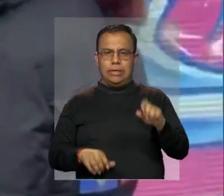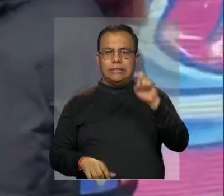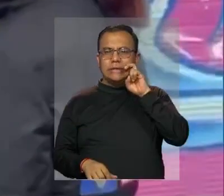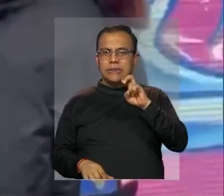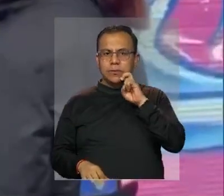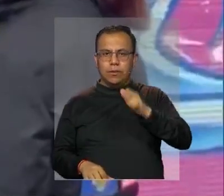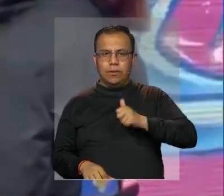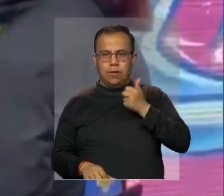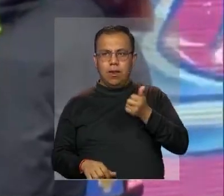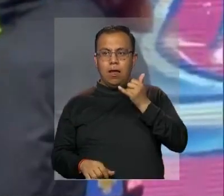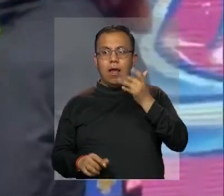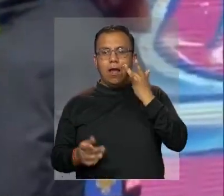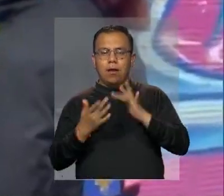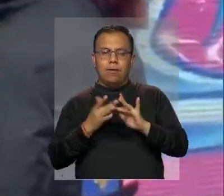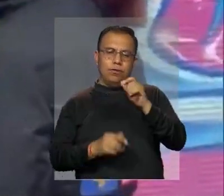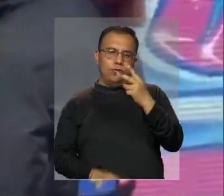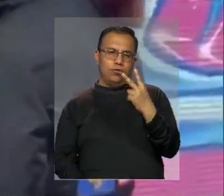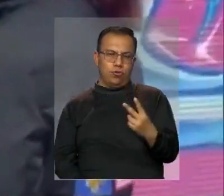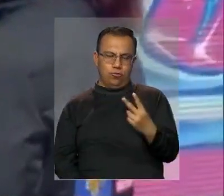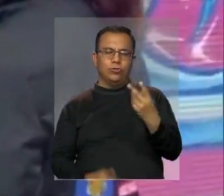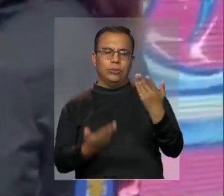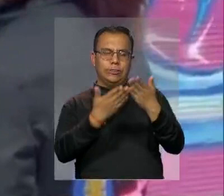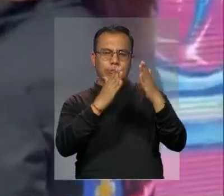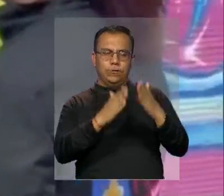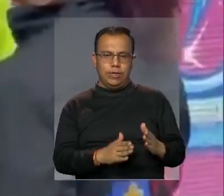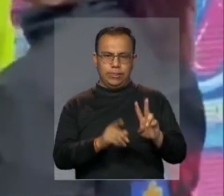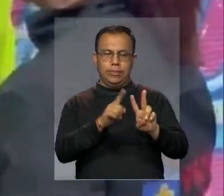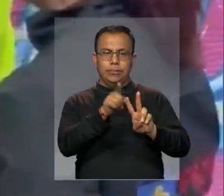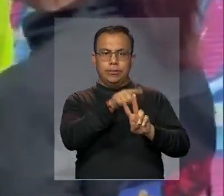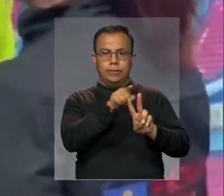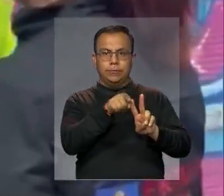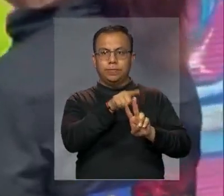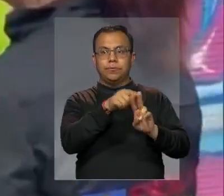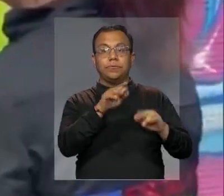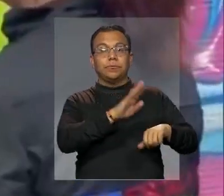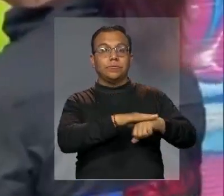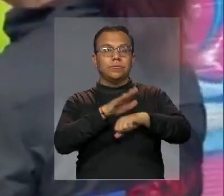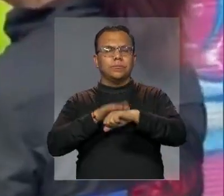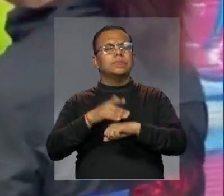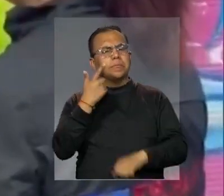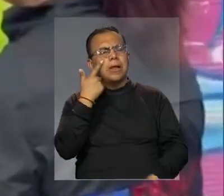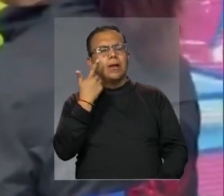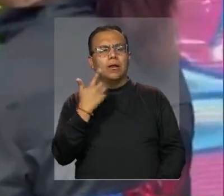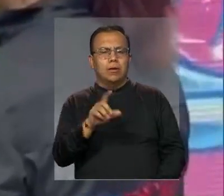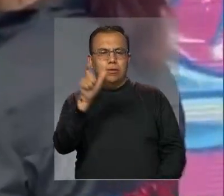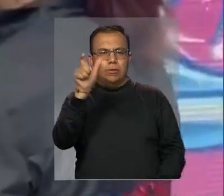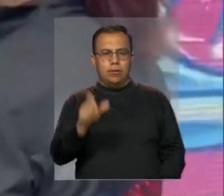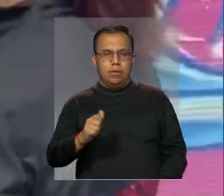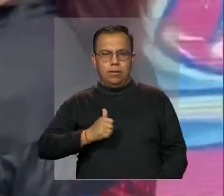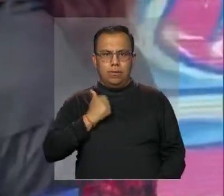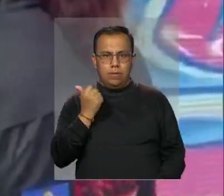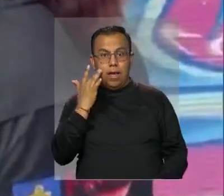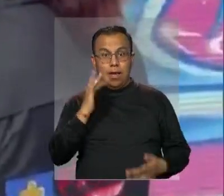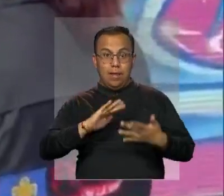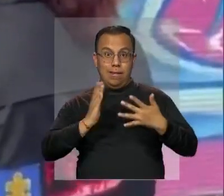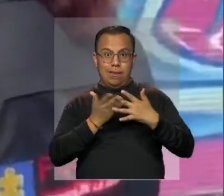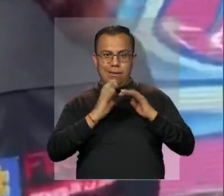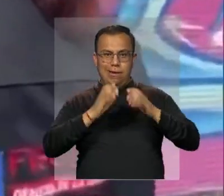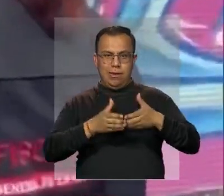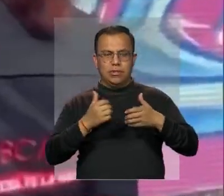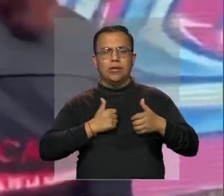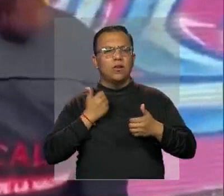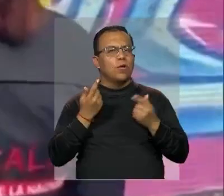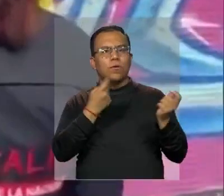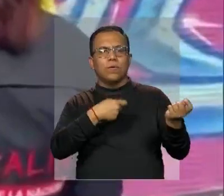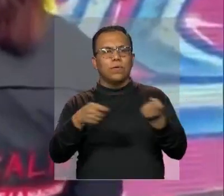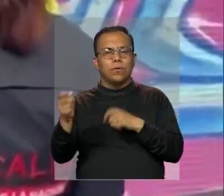violento agravado contra al menos 2 de sus estudiantes. Los indicios dan cuenta de que al parecer la docente aprovechaba los espacios de clases para